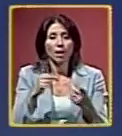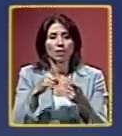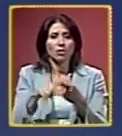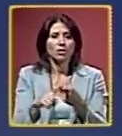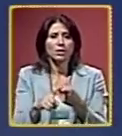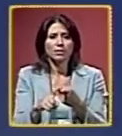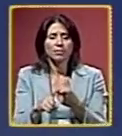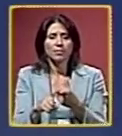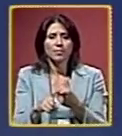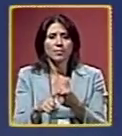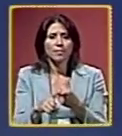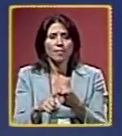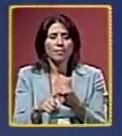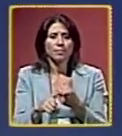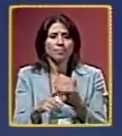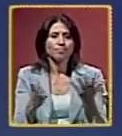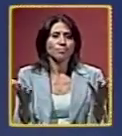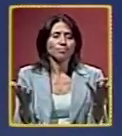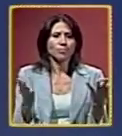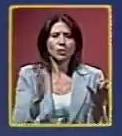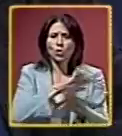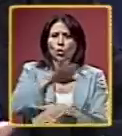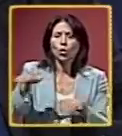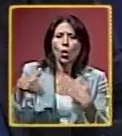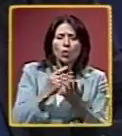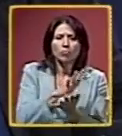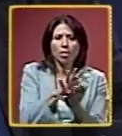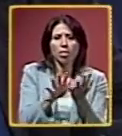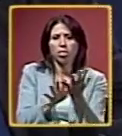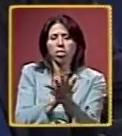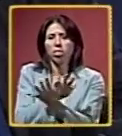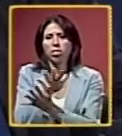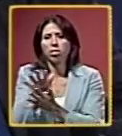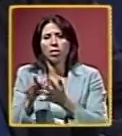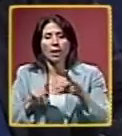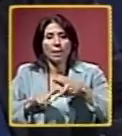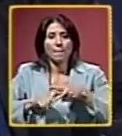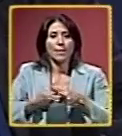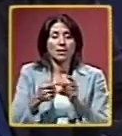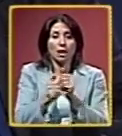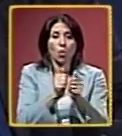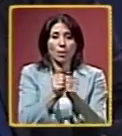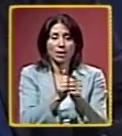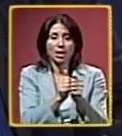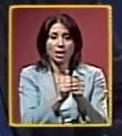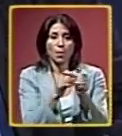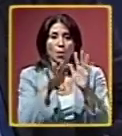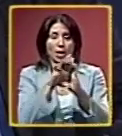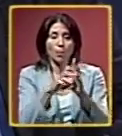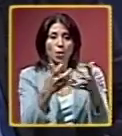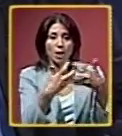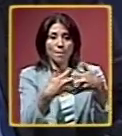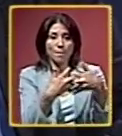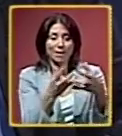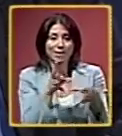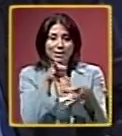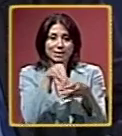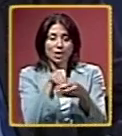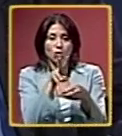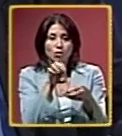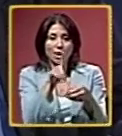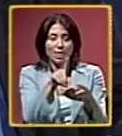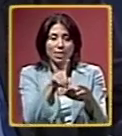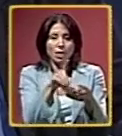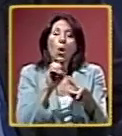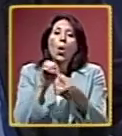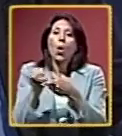Entonces se nos mezclan todos y empiezan a competir ya no solo empresas dentro de una misma red o servicios diferentes